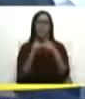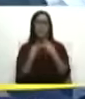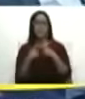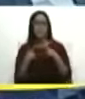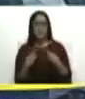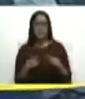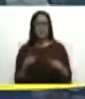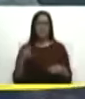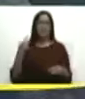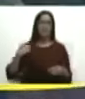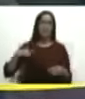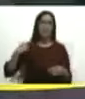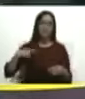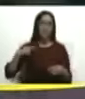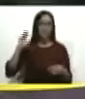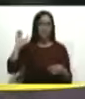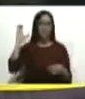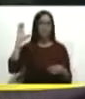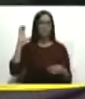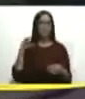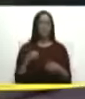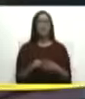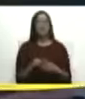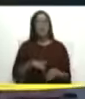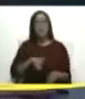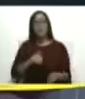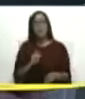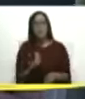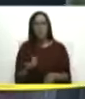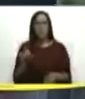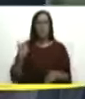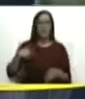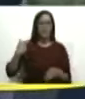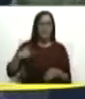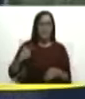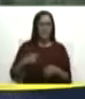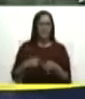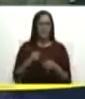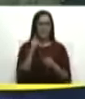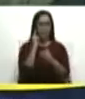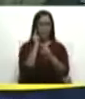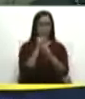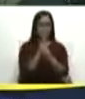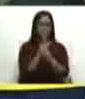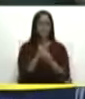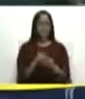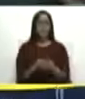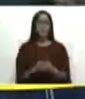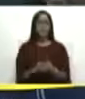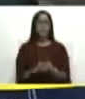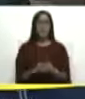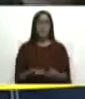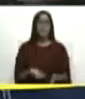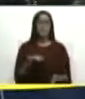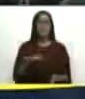regiones del país, y que pudiera tenerse la visión de las prioridades